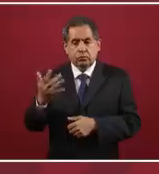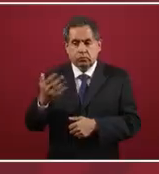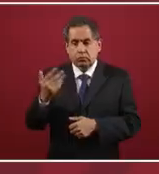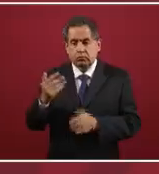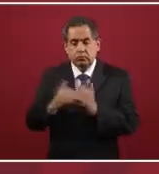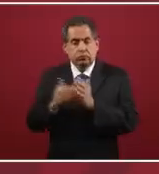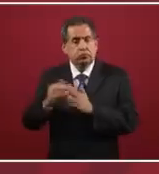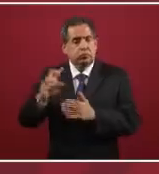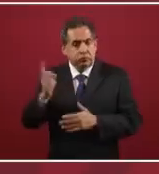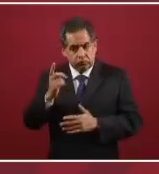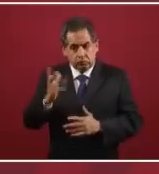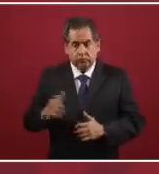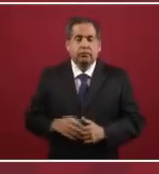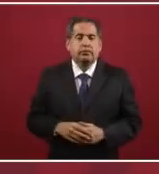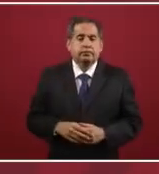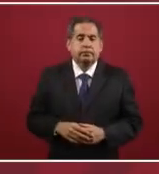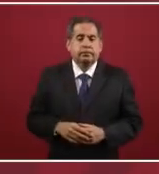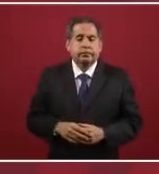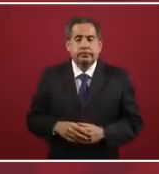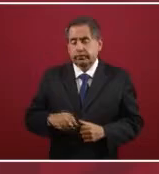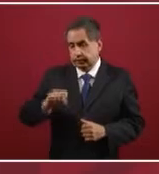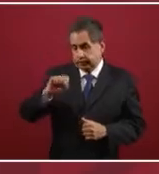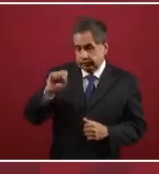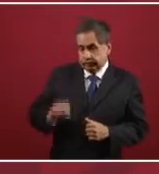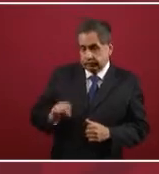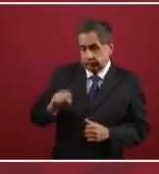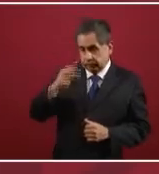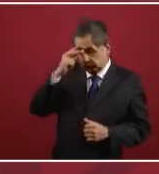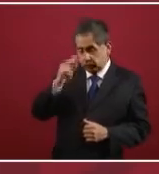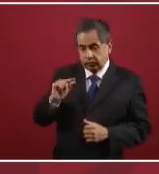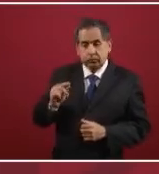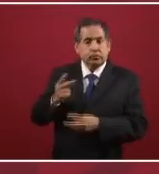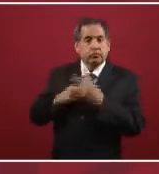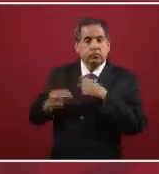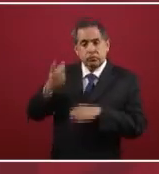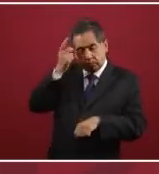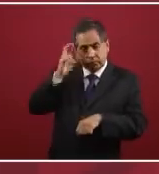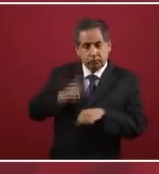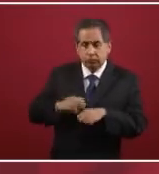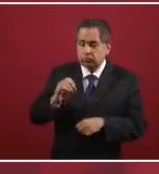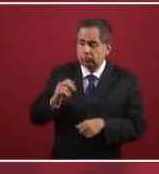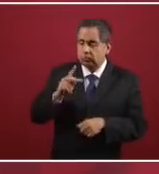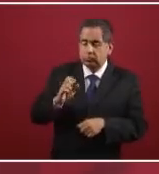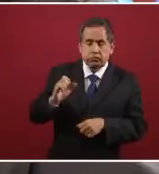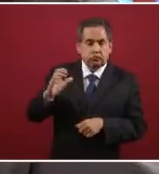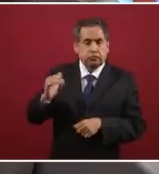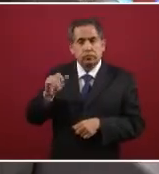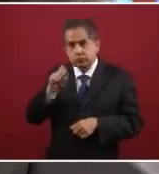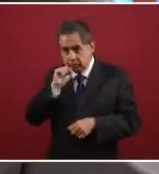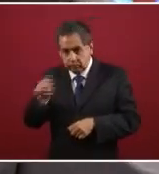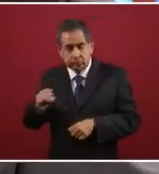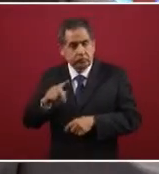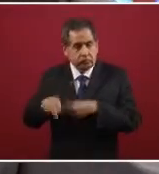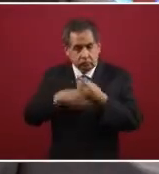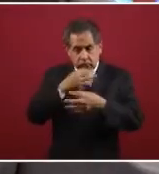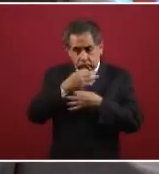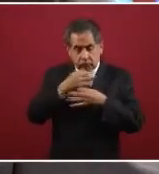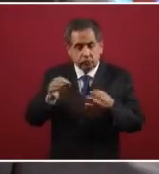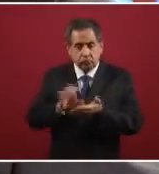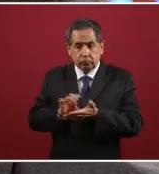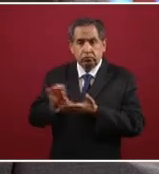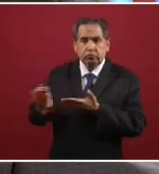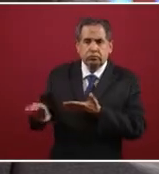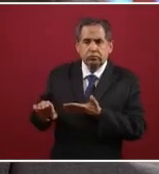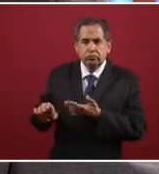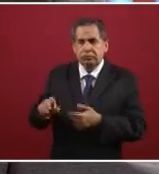dólares. Para el caso de Sur de México, hace poco vino el director de OPIC y también anunció inversiones por